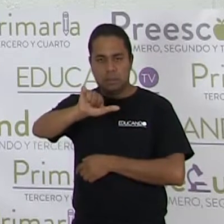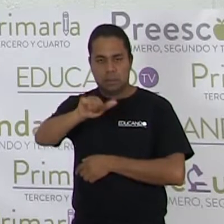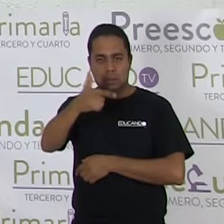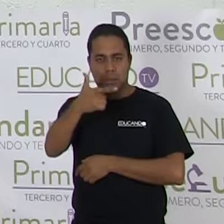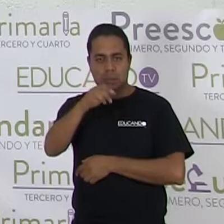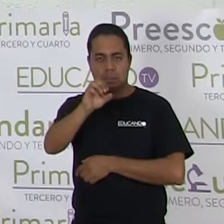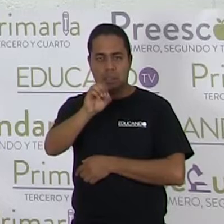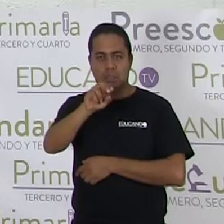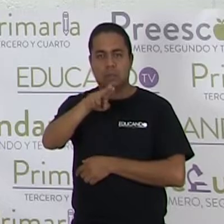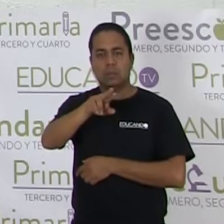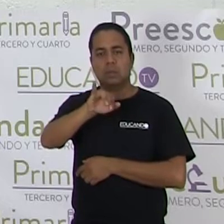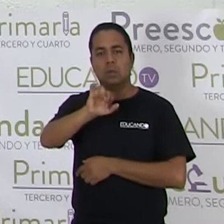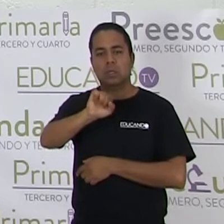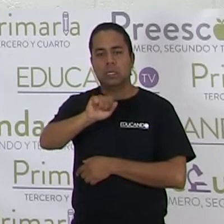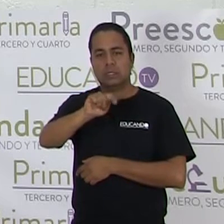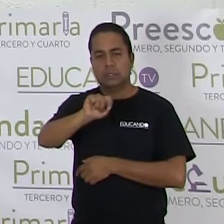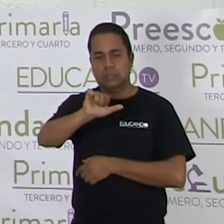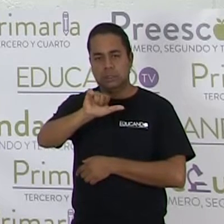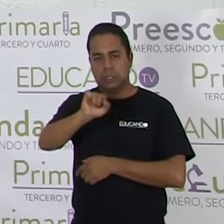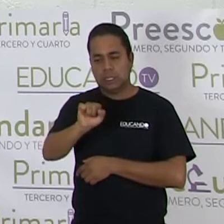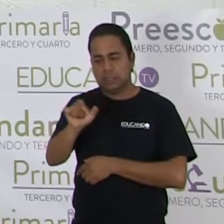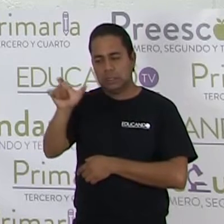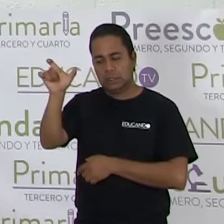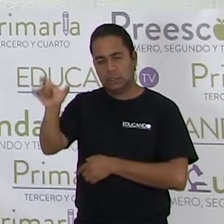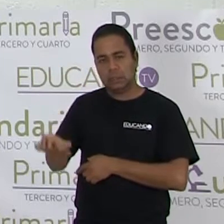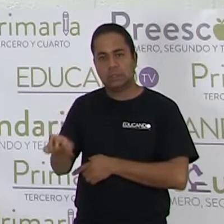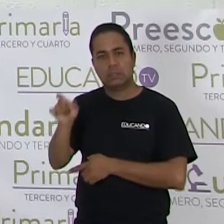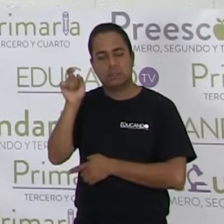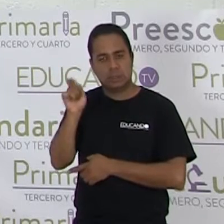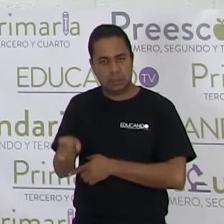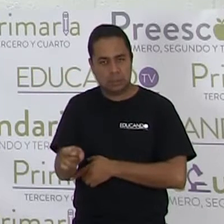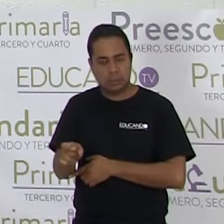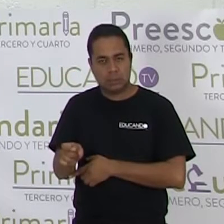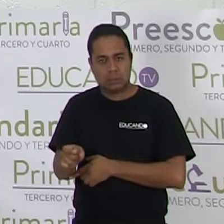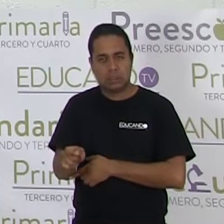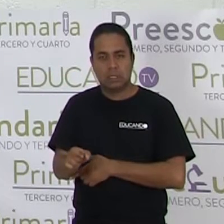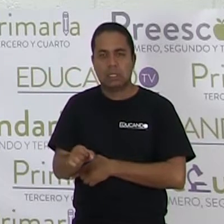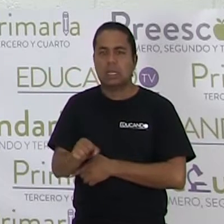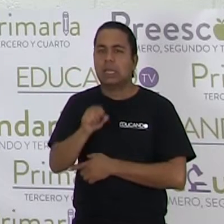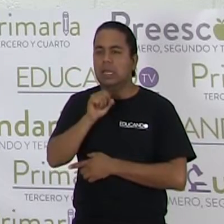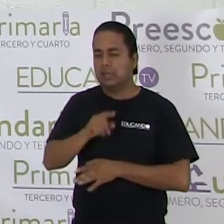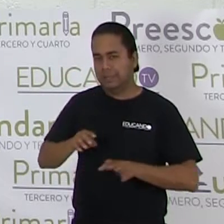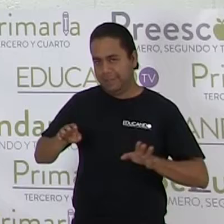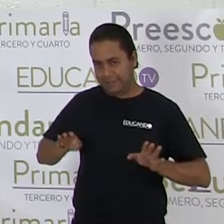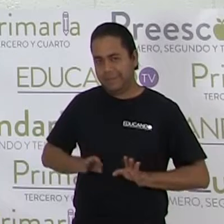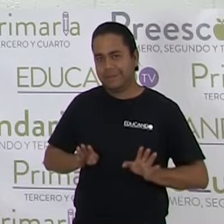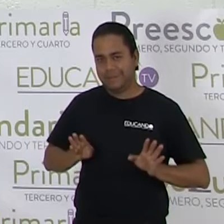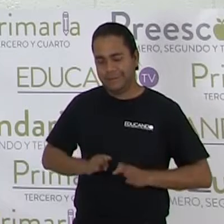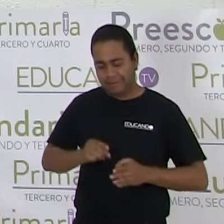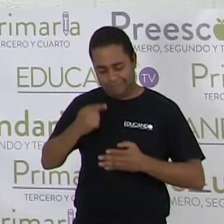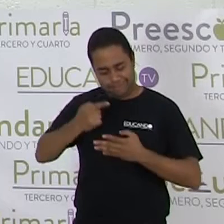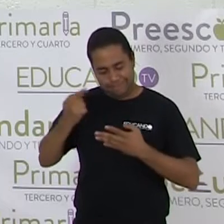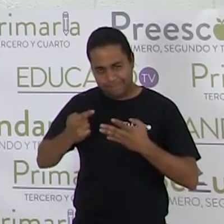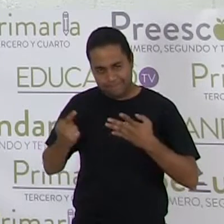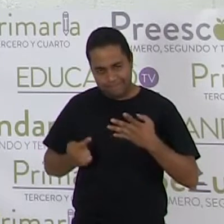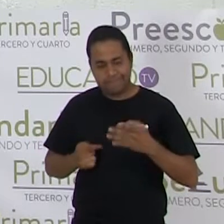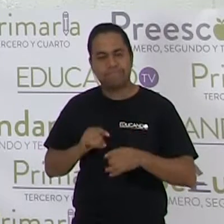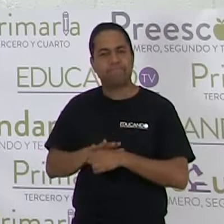Los antagonistas son personajes sumamente característicos